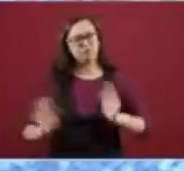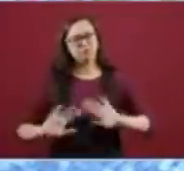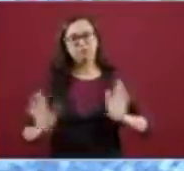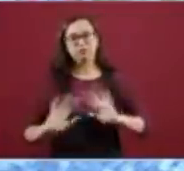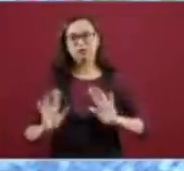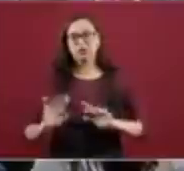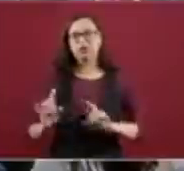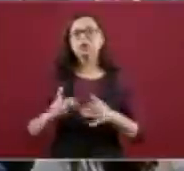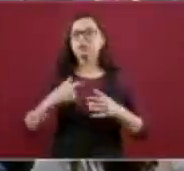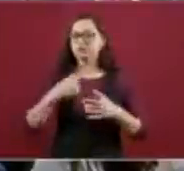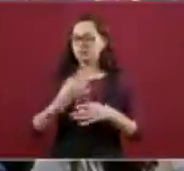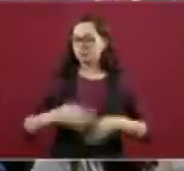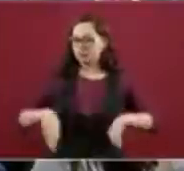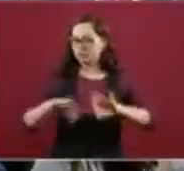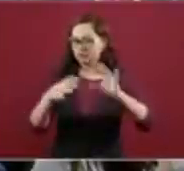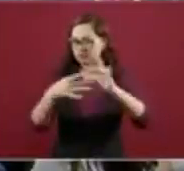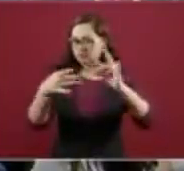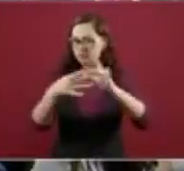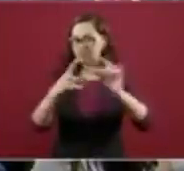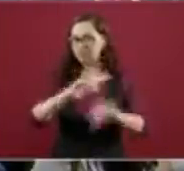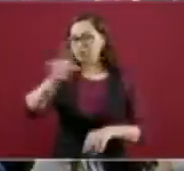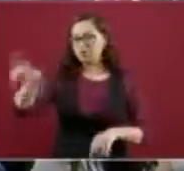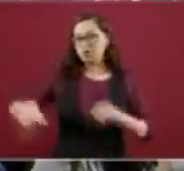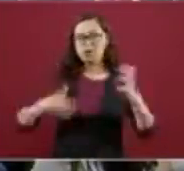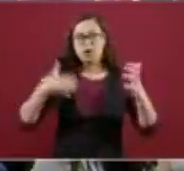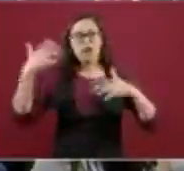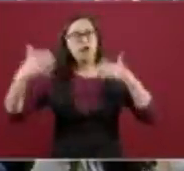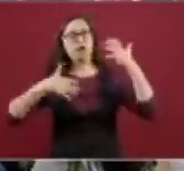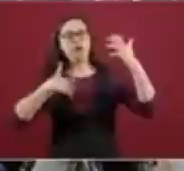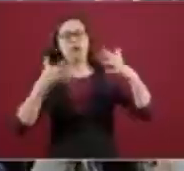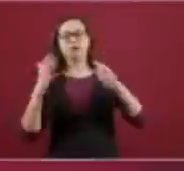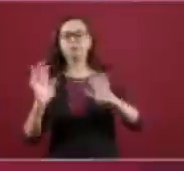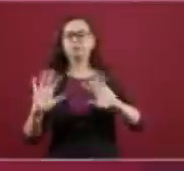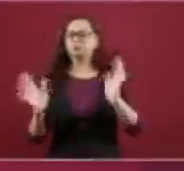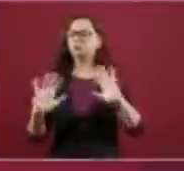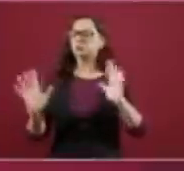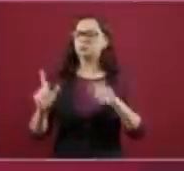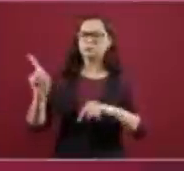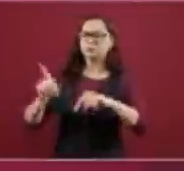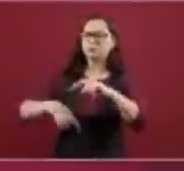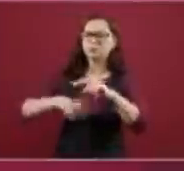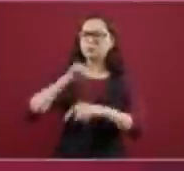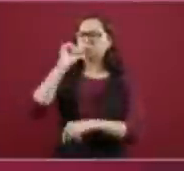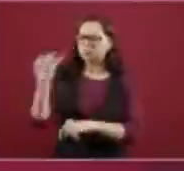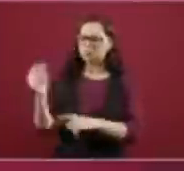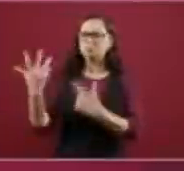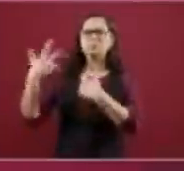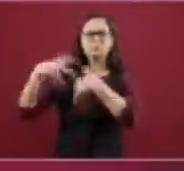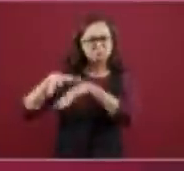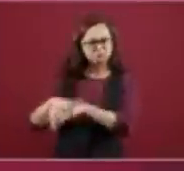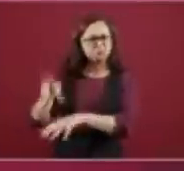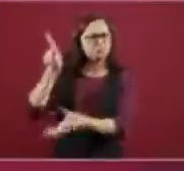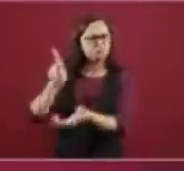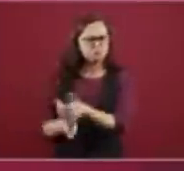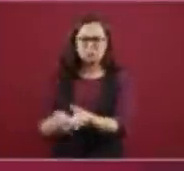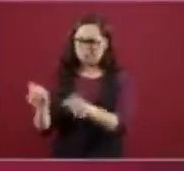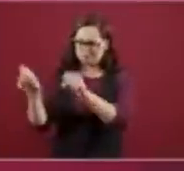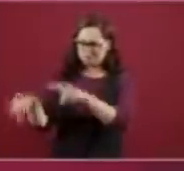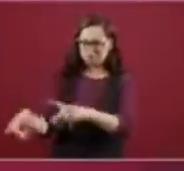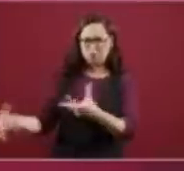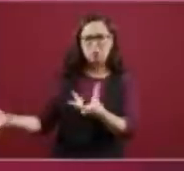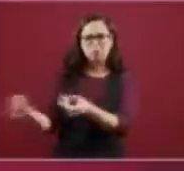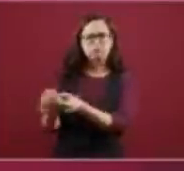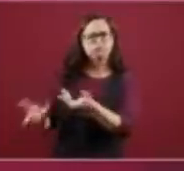no se malinterpretan las cosas. No, se integra, es parte de lo mismo. Esto